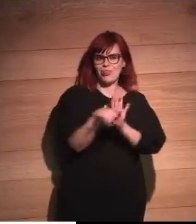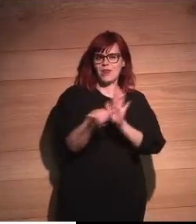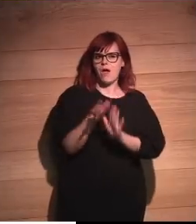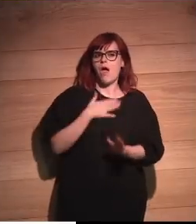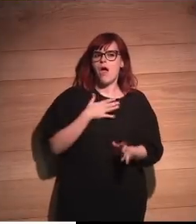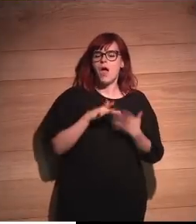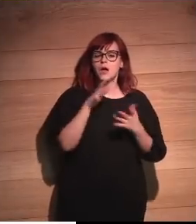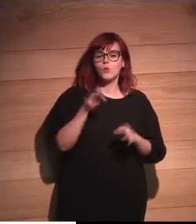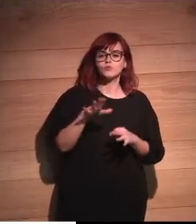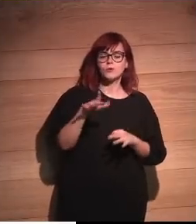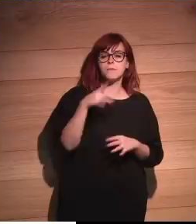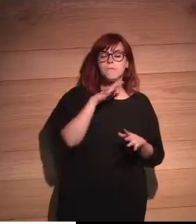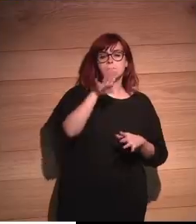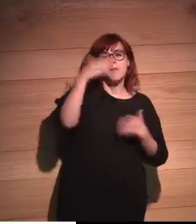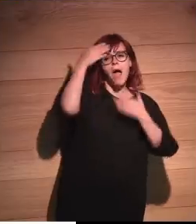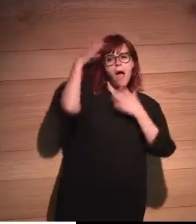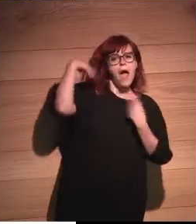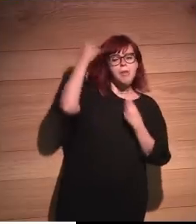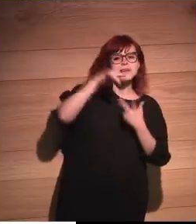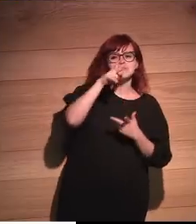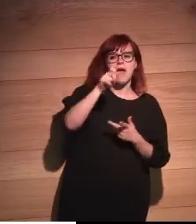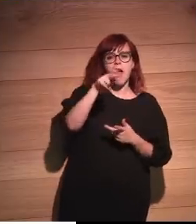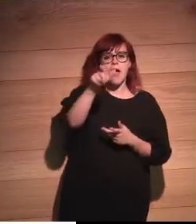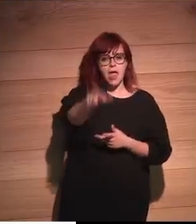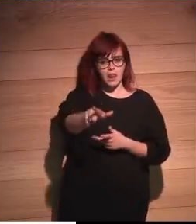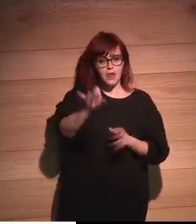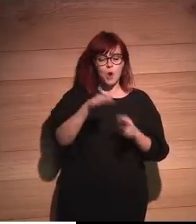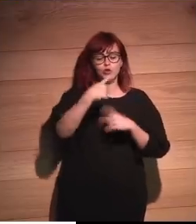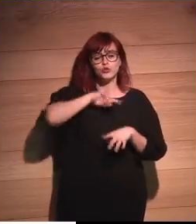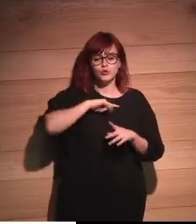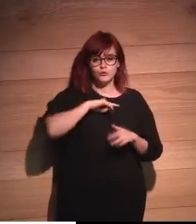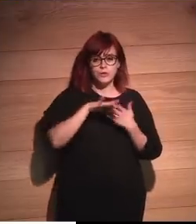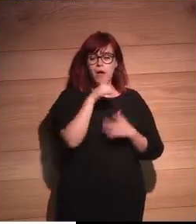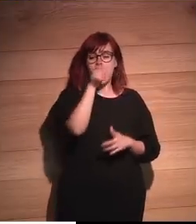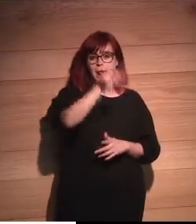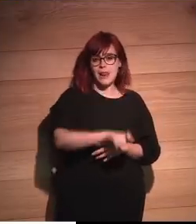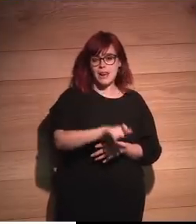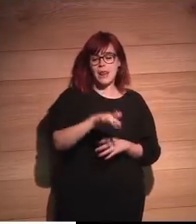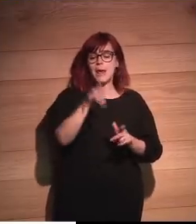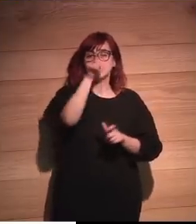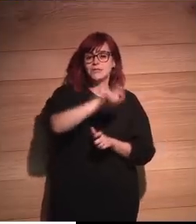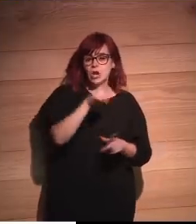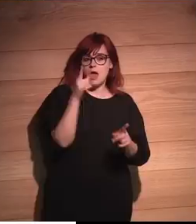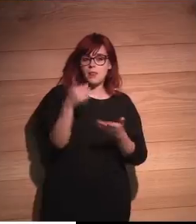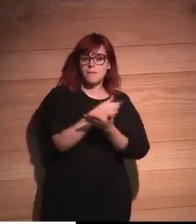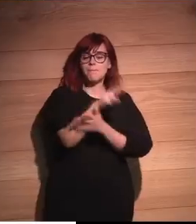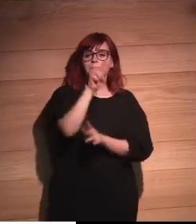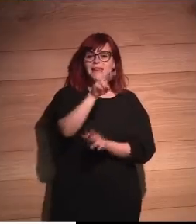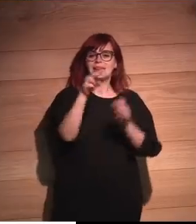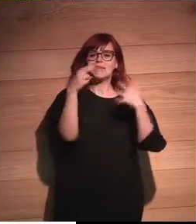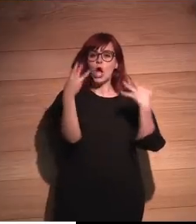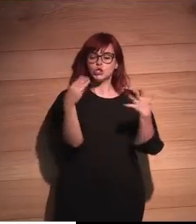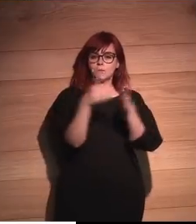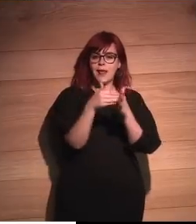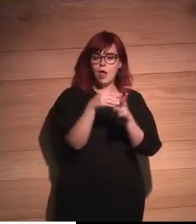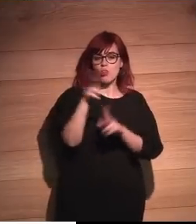cercana. Magreb-Sahel. El Sahel, nosotros tenemos una renta per cápita de